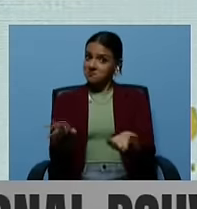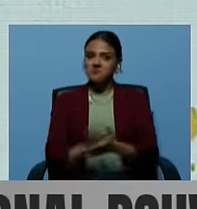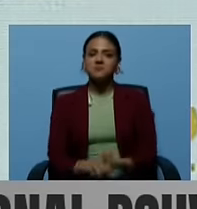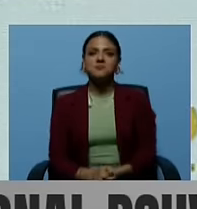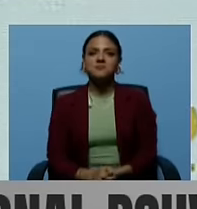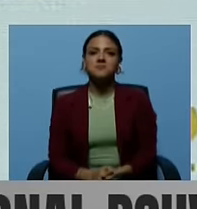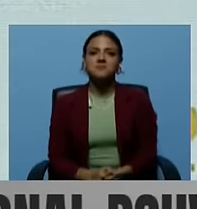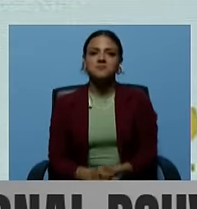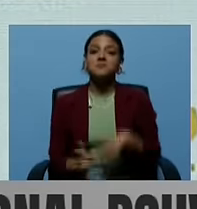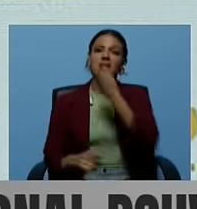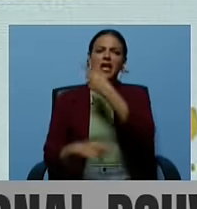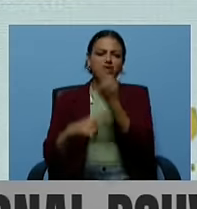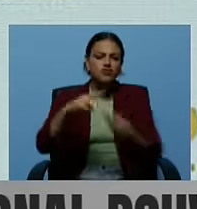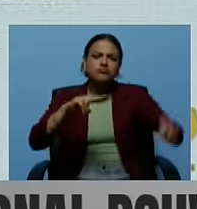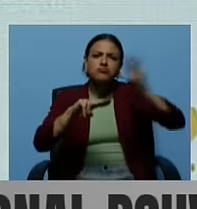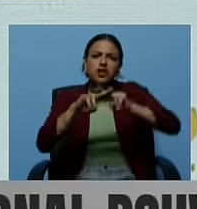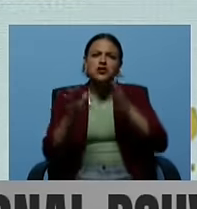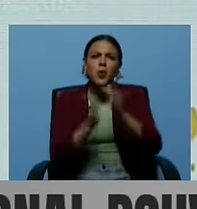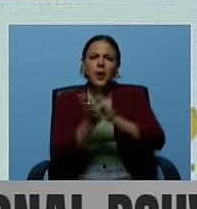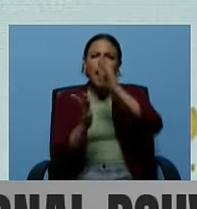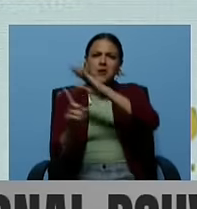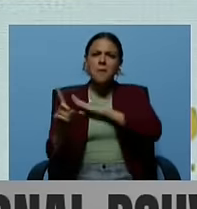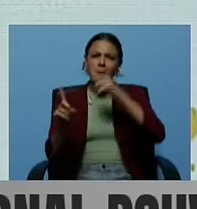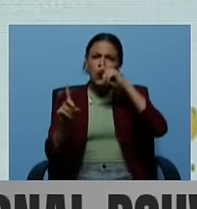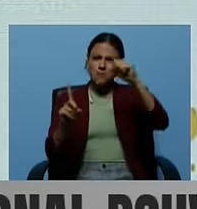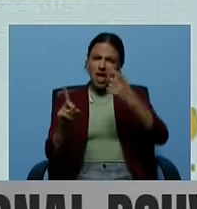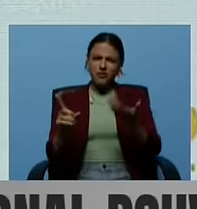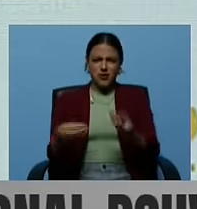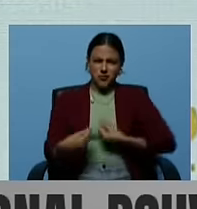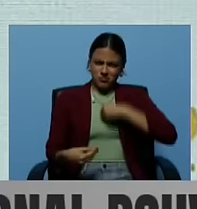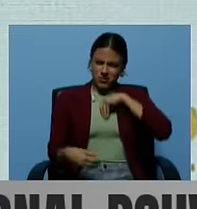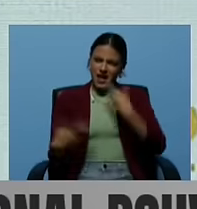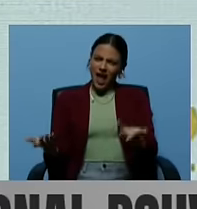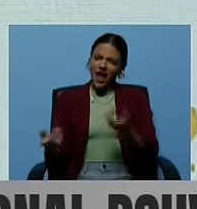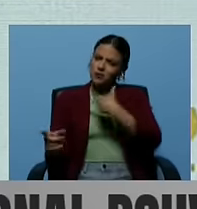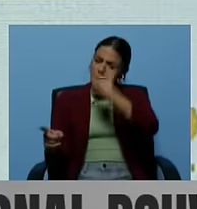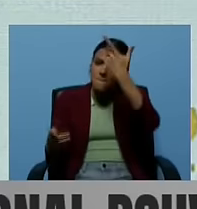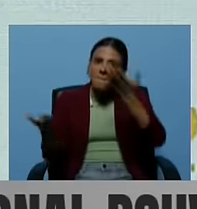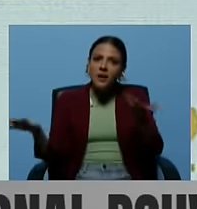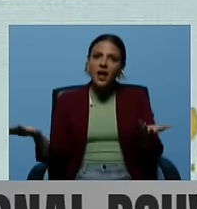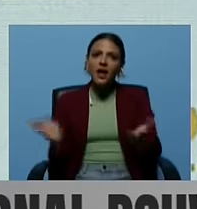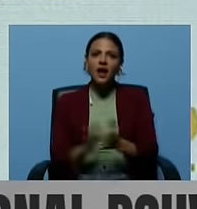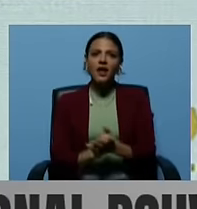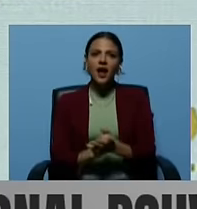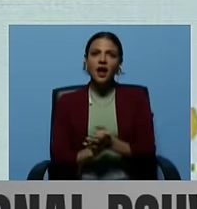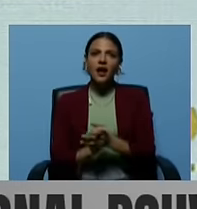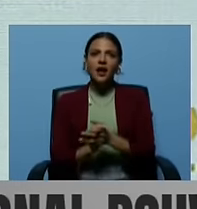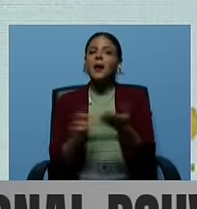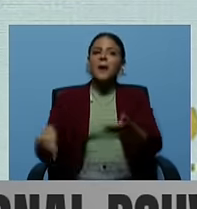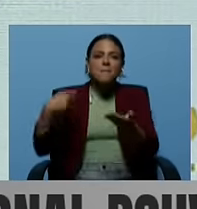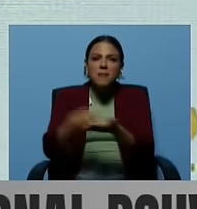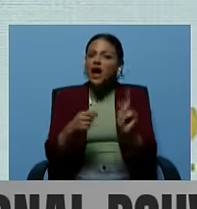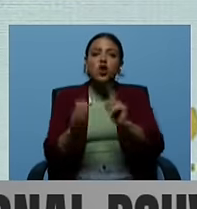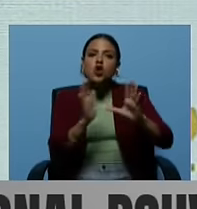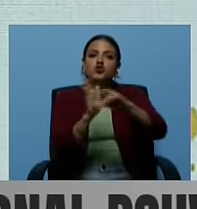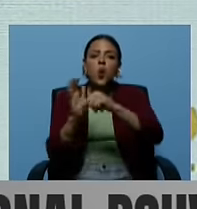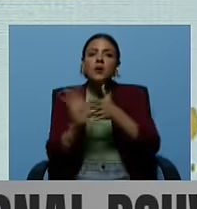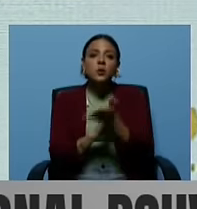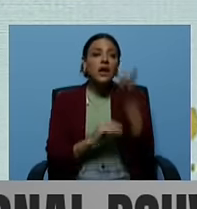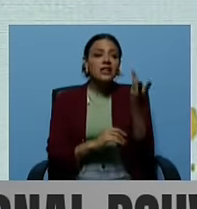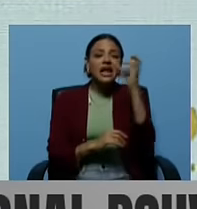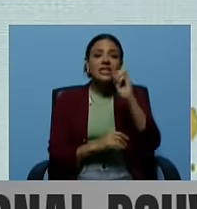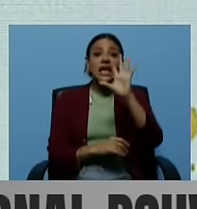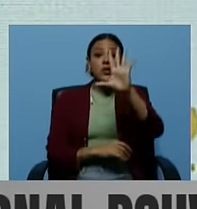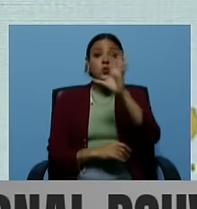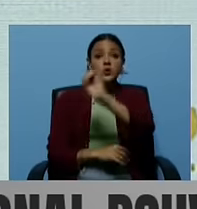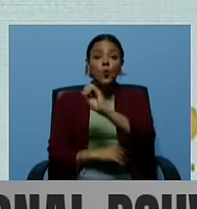¿Eh? Incautado avión de Maduro. Qué pena. Paga, Abinader, no seas maula. 350 millones de